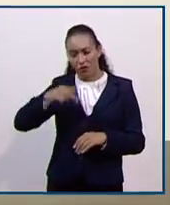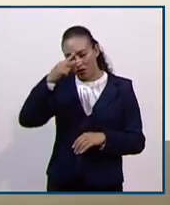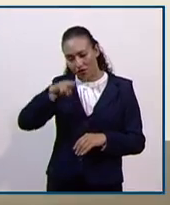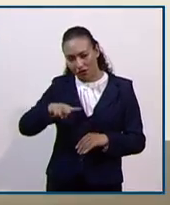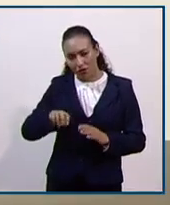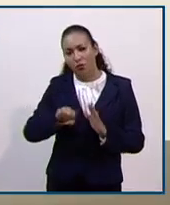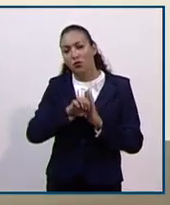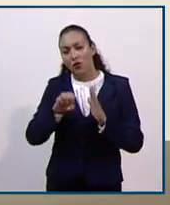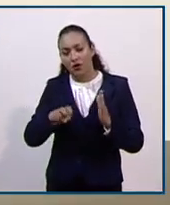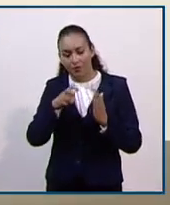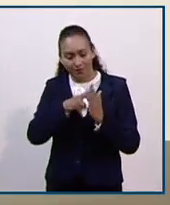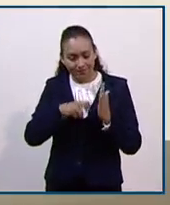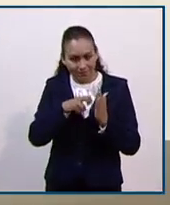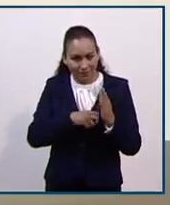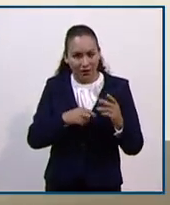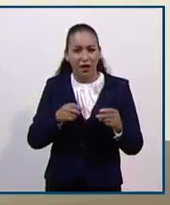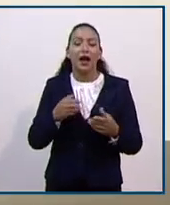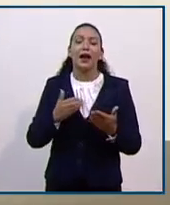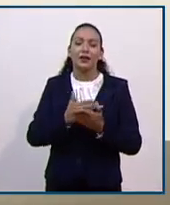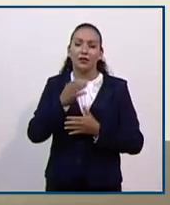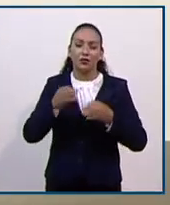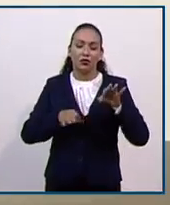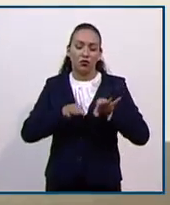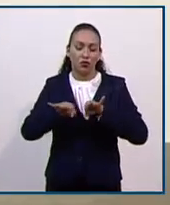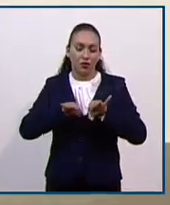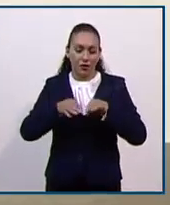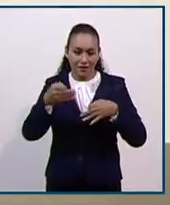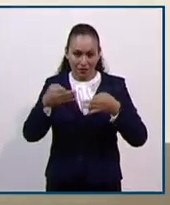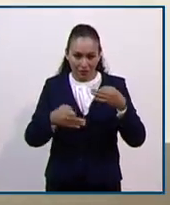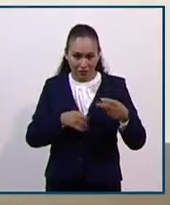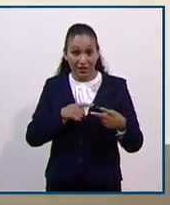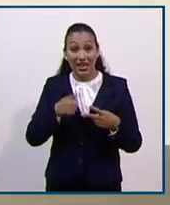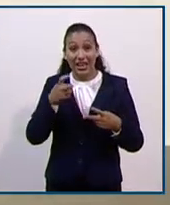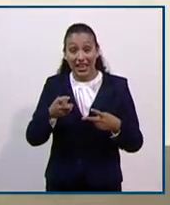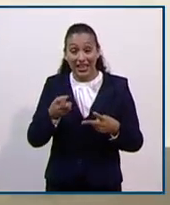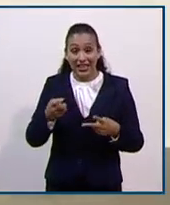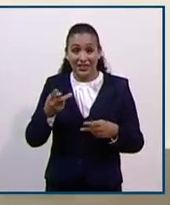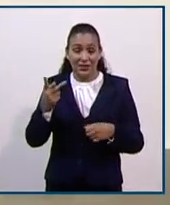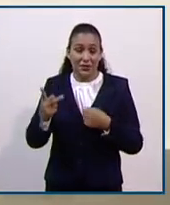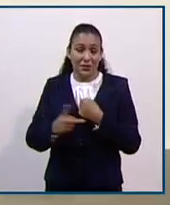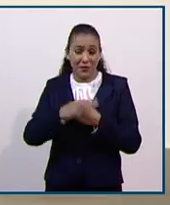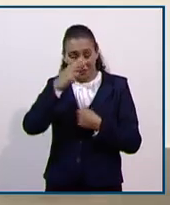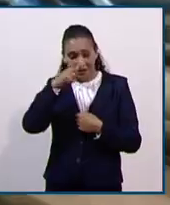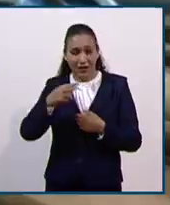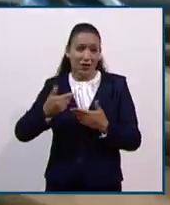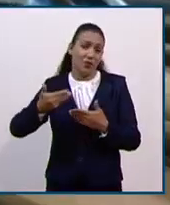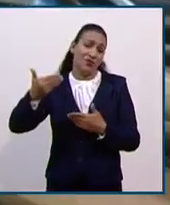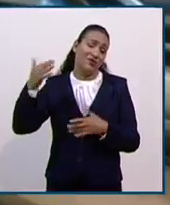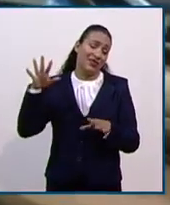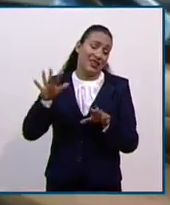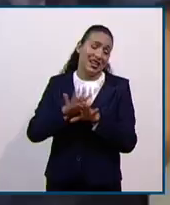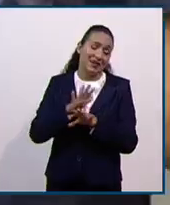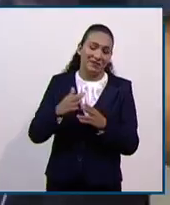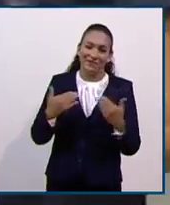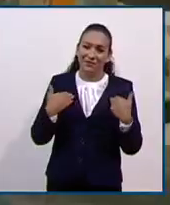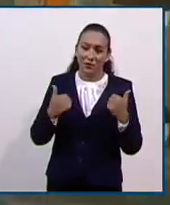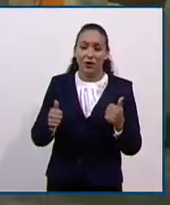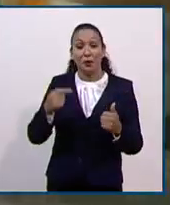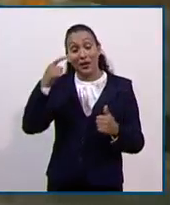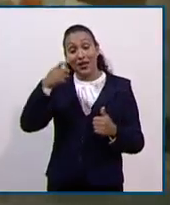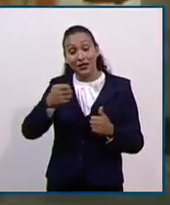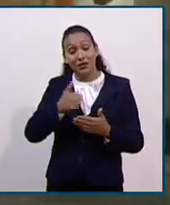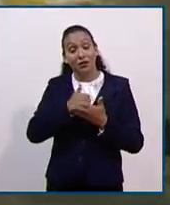las modificaciones a la justicia laboral, ajuste que el país tardó en entender que era necesario para impulsar el desarrollo